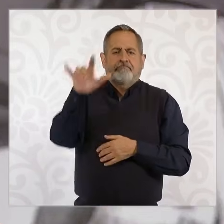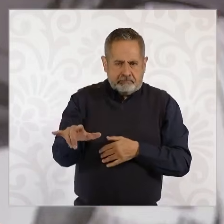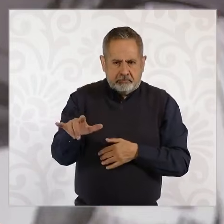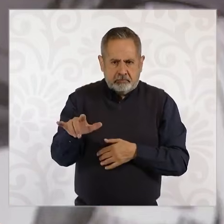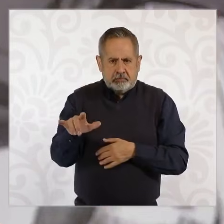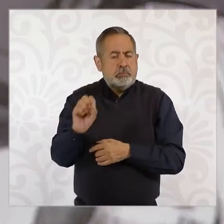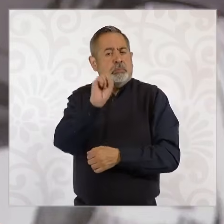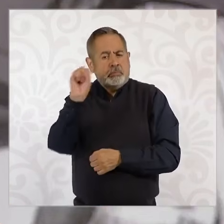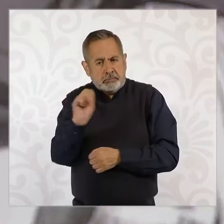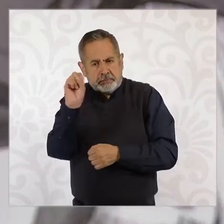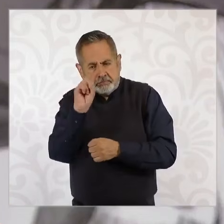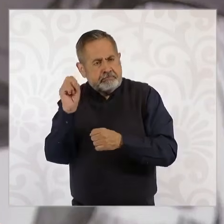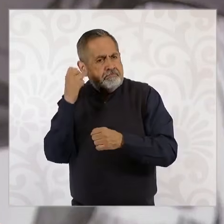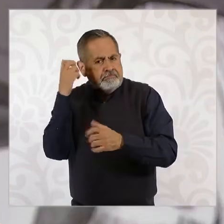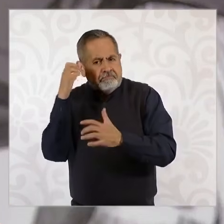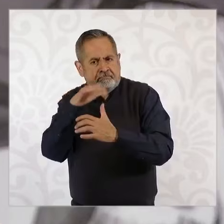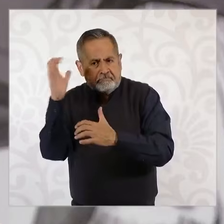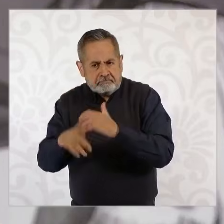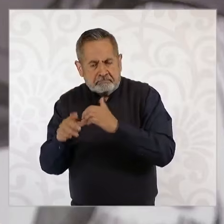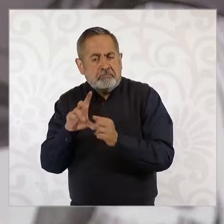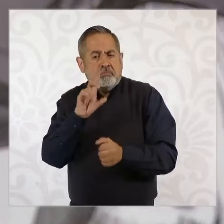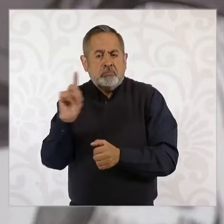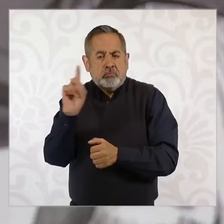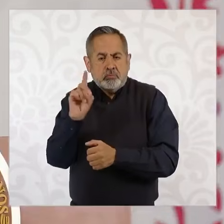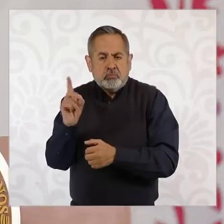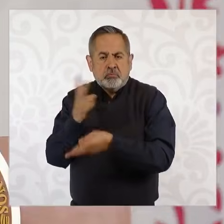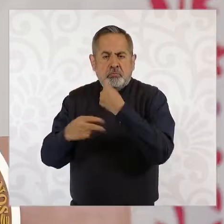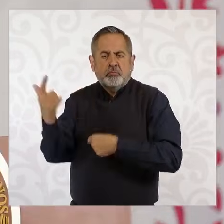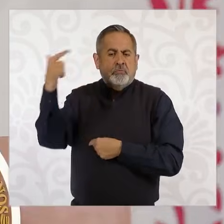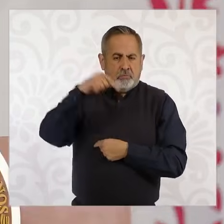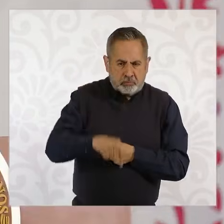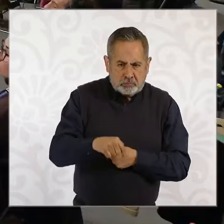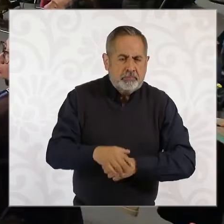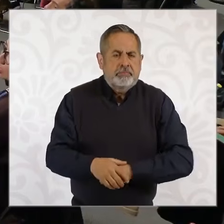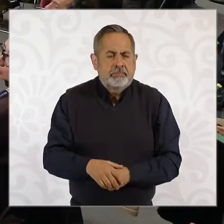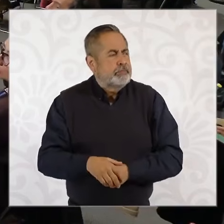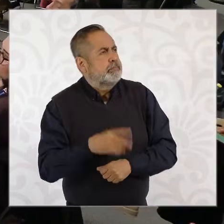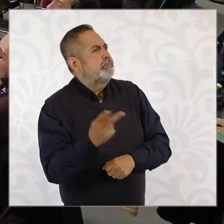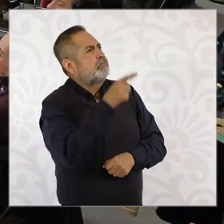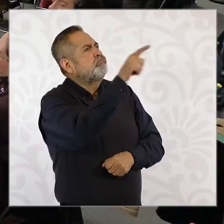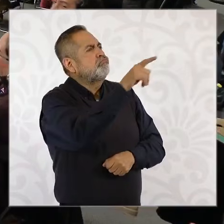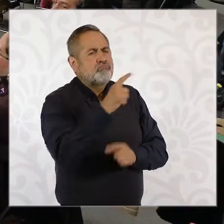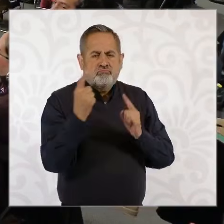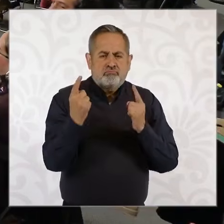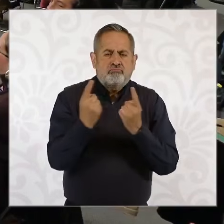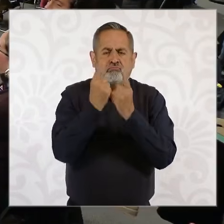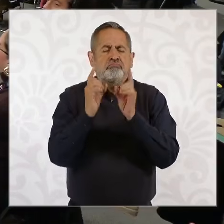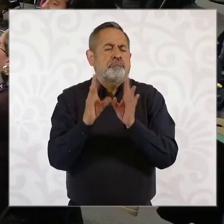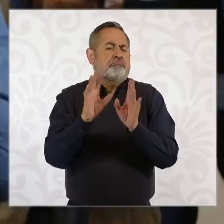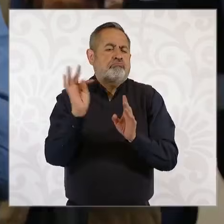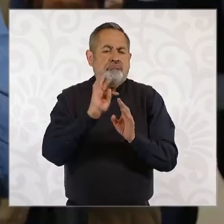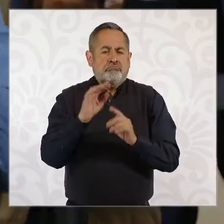Entonces vamos a estar el sábado y el domingo nos regresamos. Es nada más un día el que vamos. Pero en este encuentro bilateral, si es que se llega